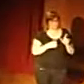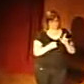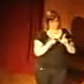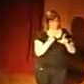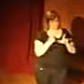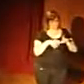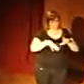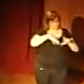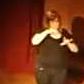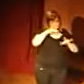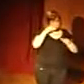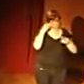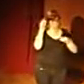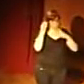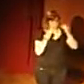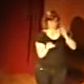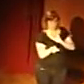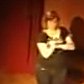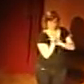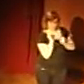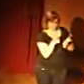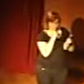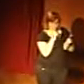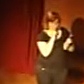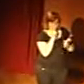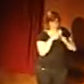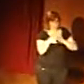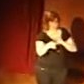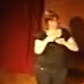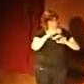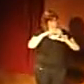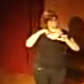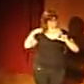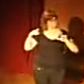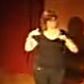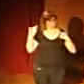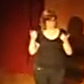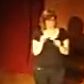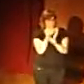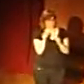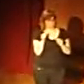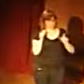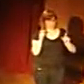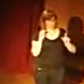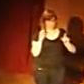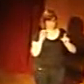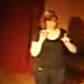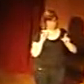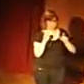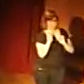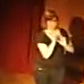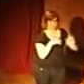una interpretación originaria de Cómo debió ser Sirve también para una recreación histórica de manera que este paisaje ya no es un paisaje de